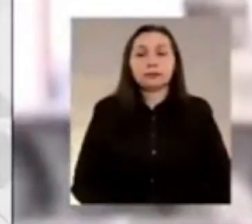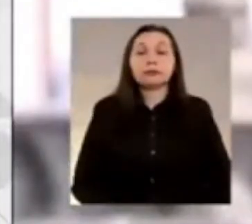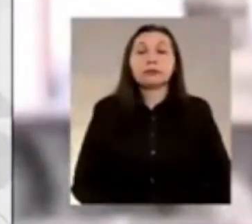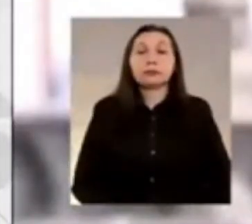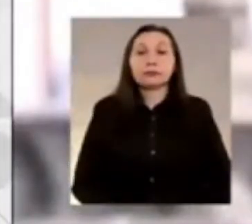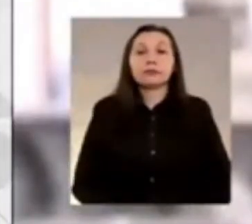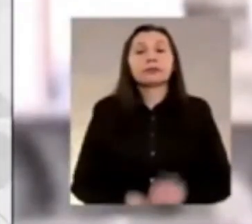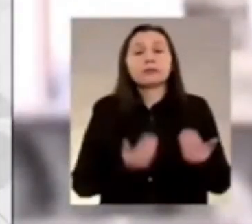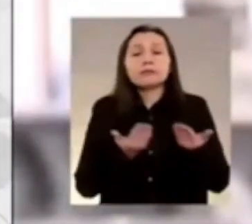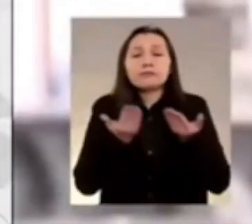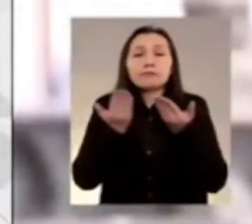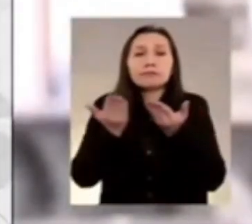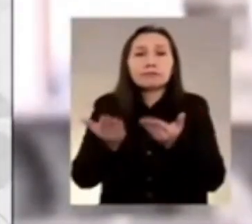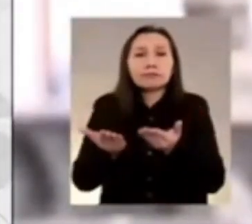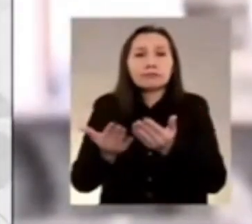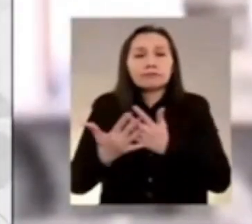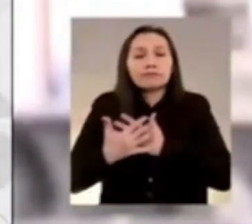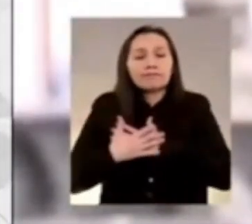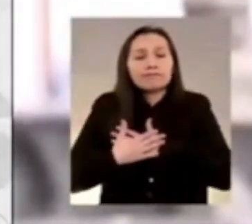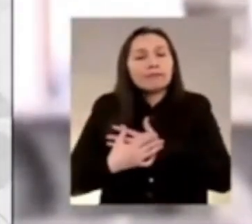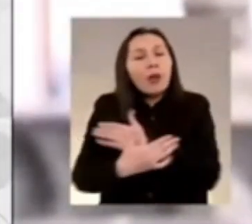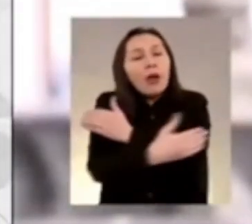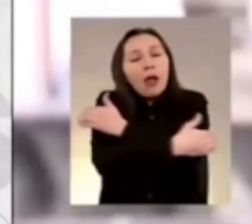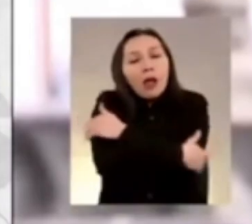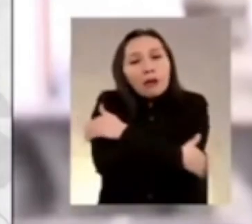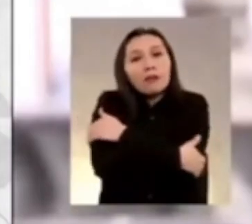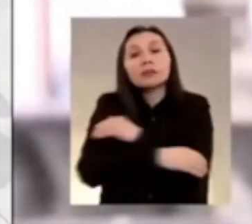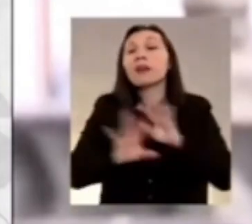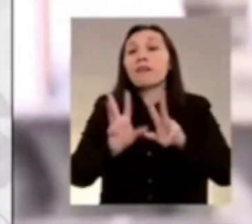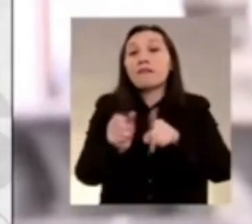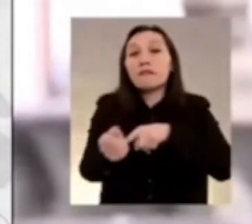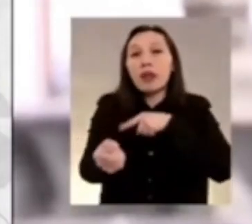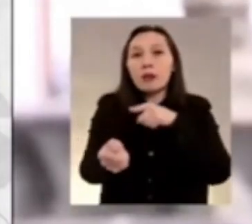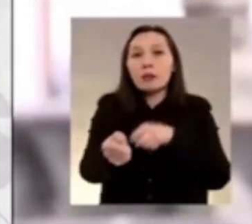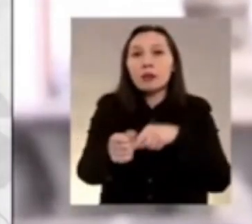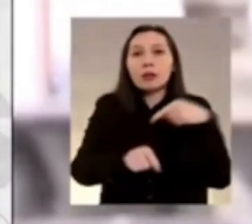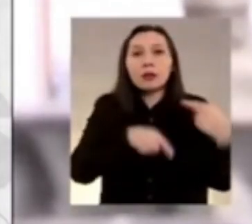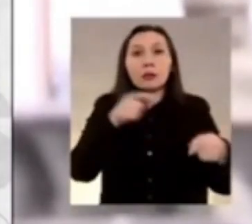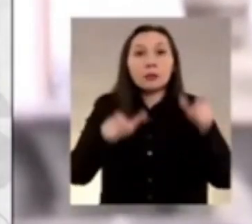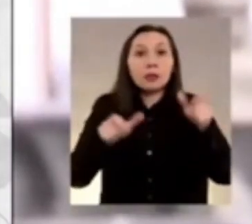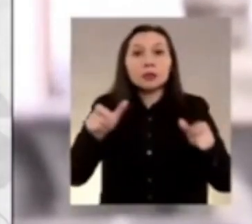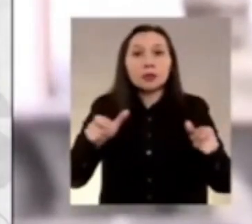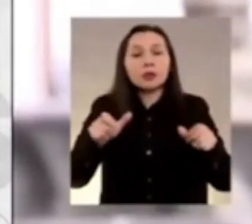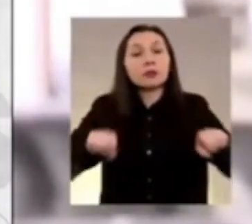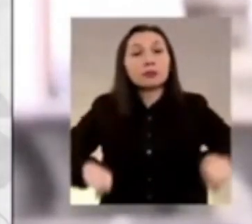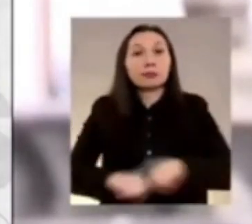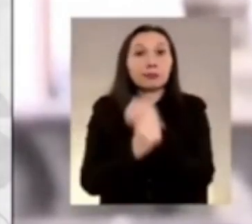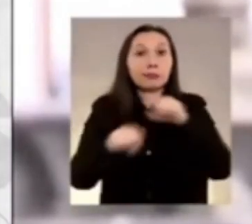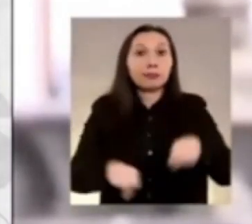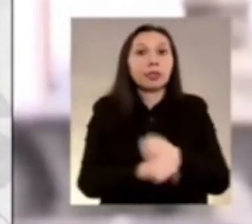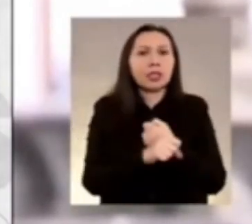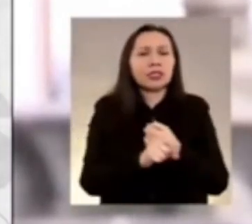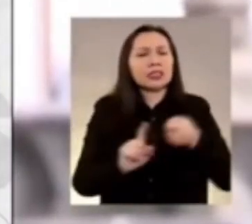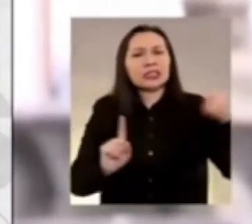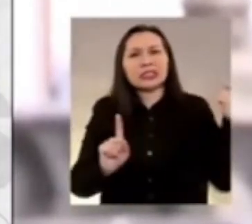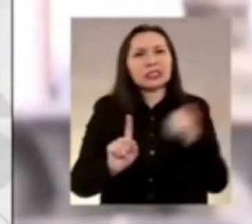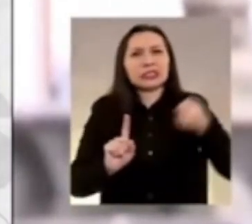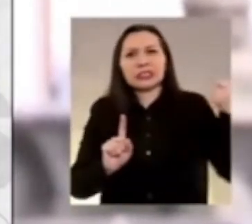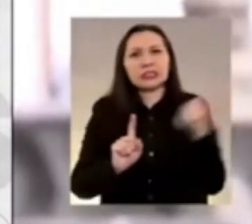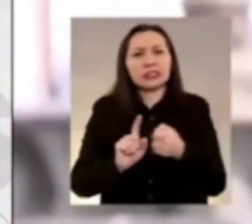Y extenderles un sentido abrazo a los familiares de quienes fueron apresados,